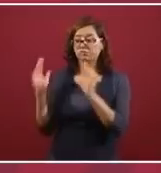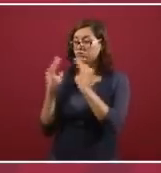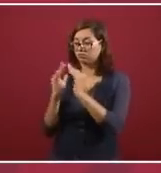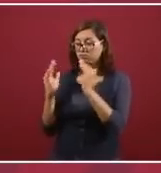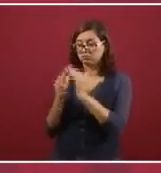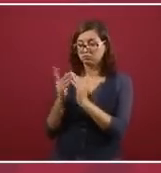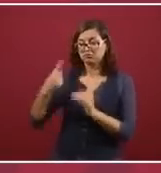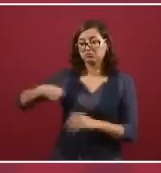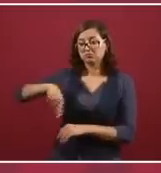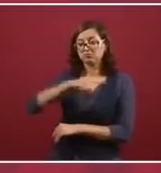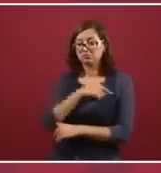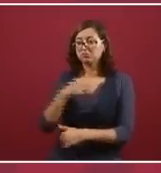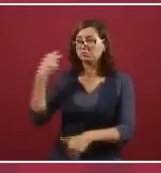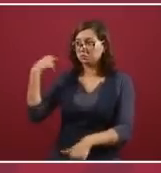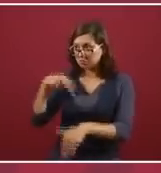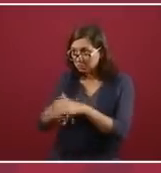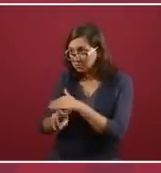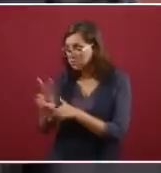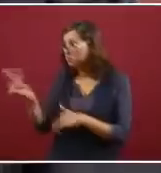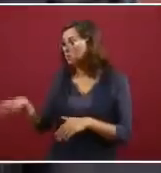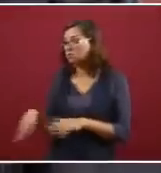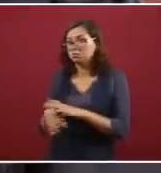encontramos,